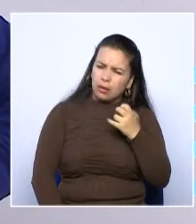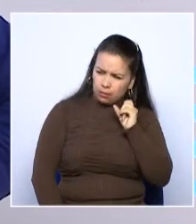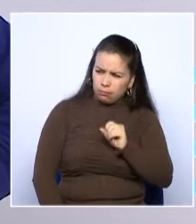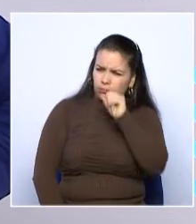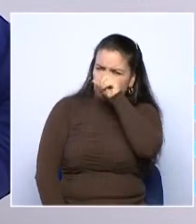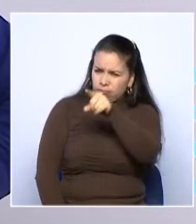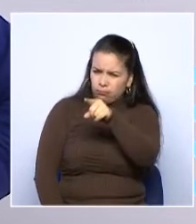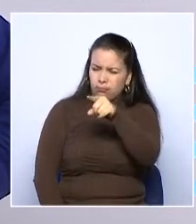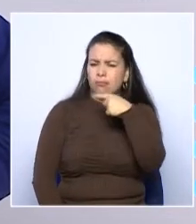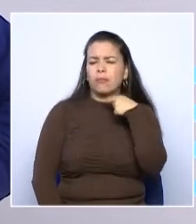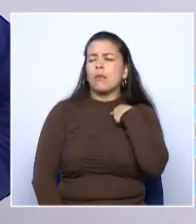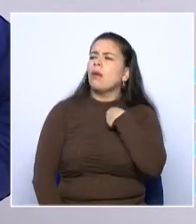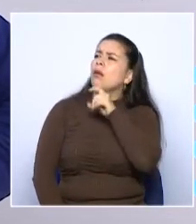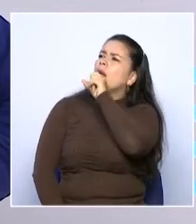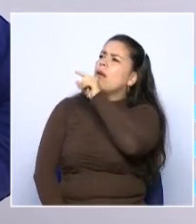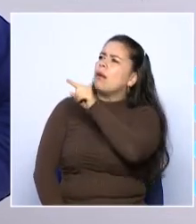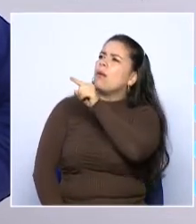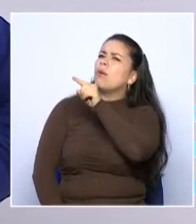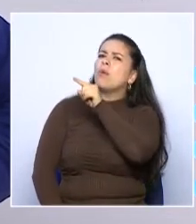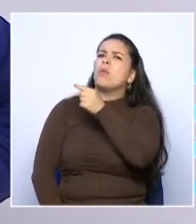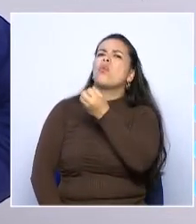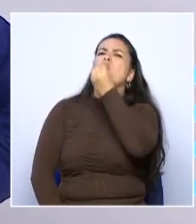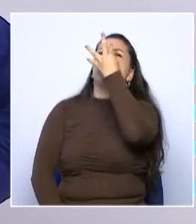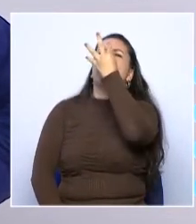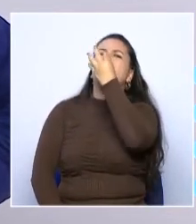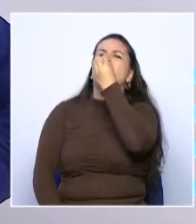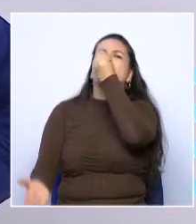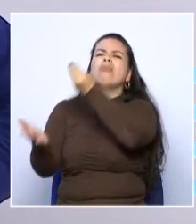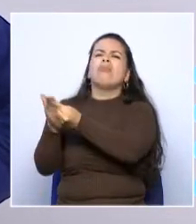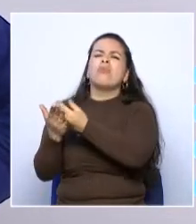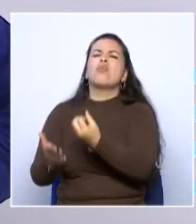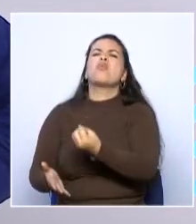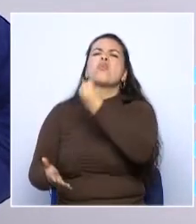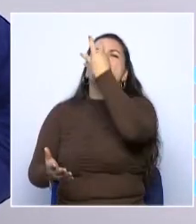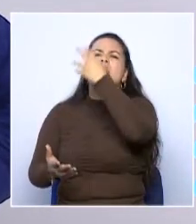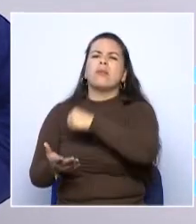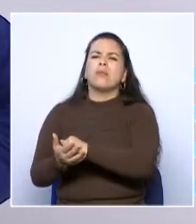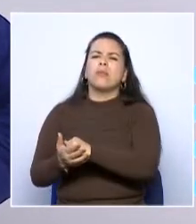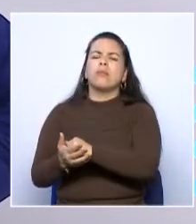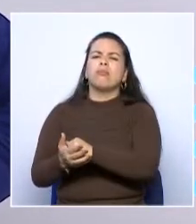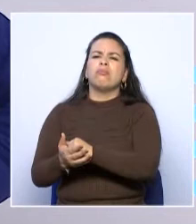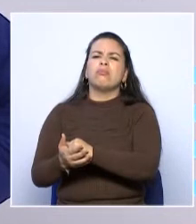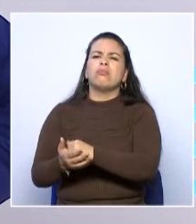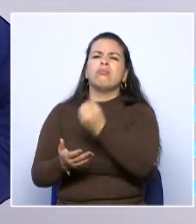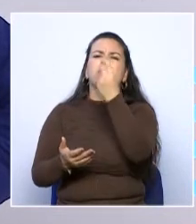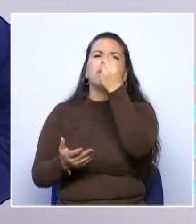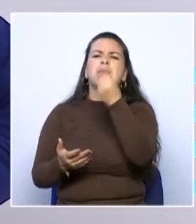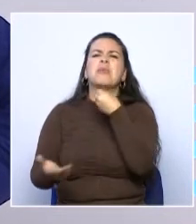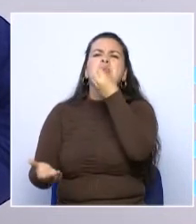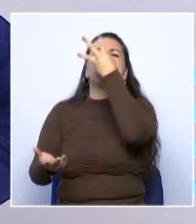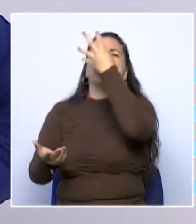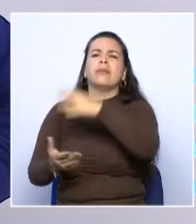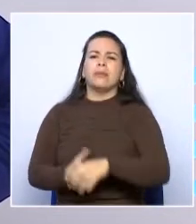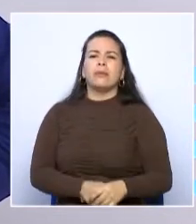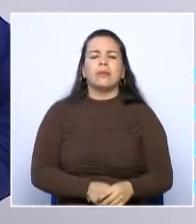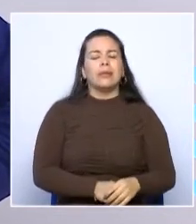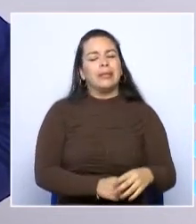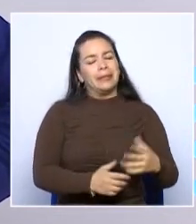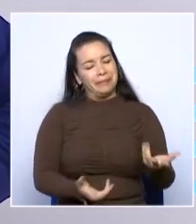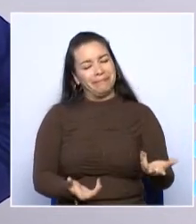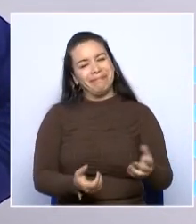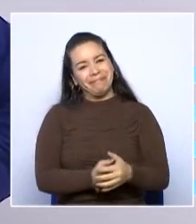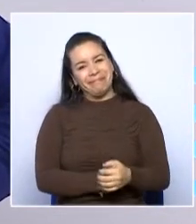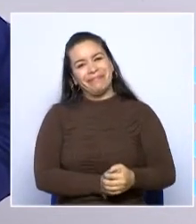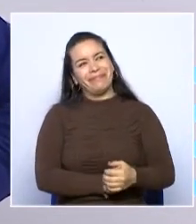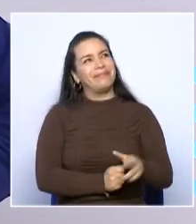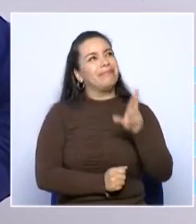pregunta. Ella dice, me gustaría saber cuánto vale una consulta con usted, doctor Rojas, y qué precio tiene. Y entonces